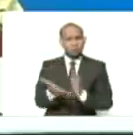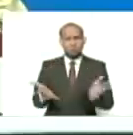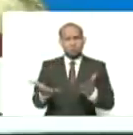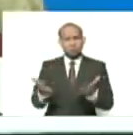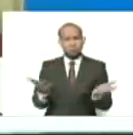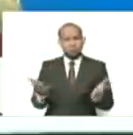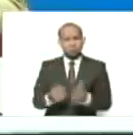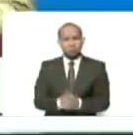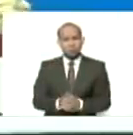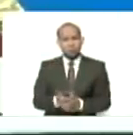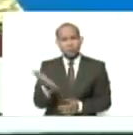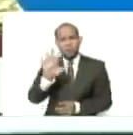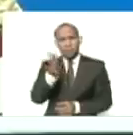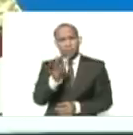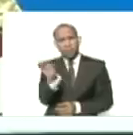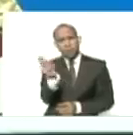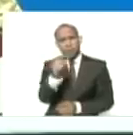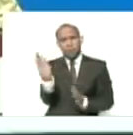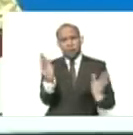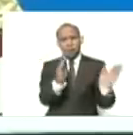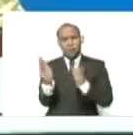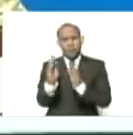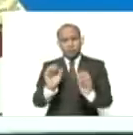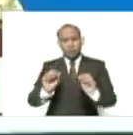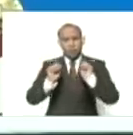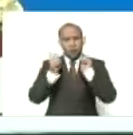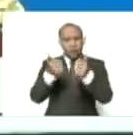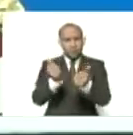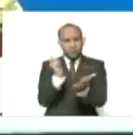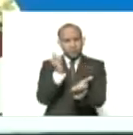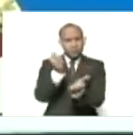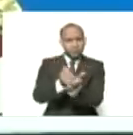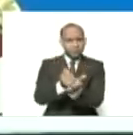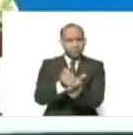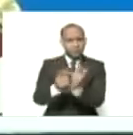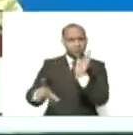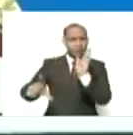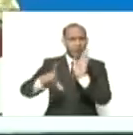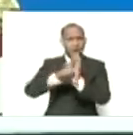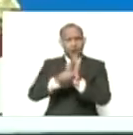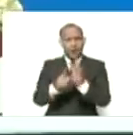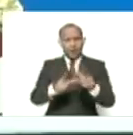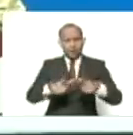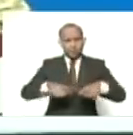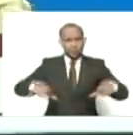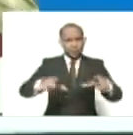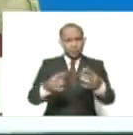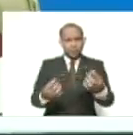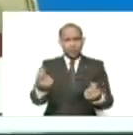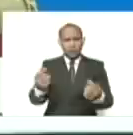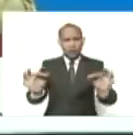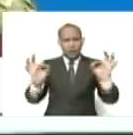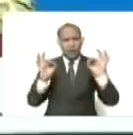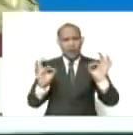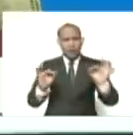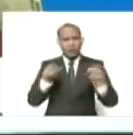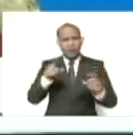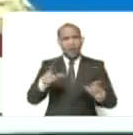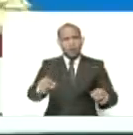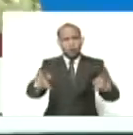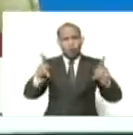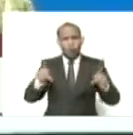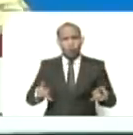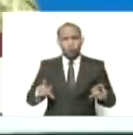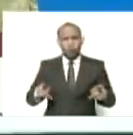el mes de marzo inicia la discusión de la ley de zonas económicas especiales y es la oportunidad